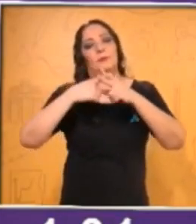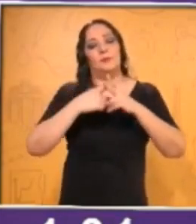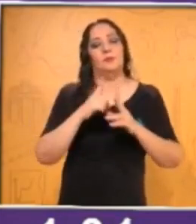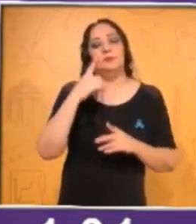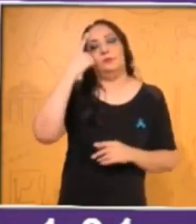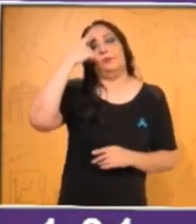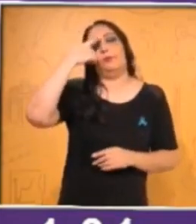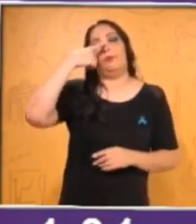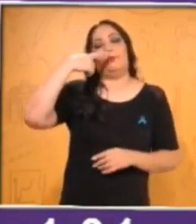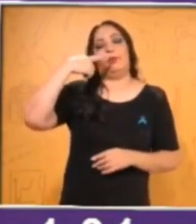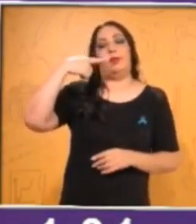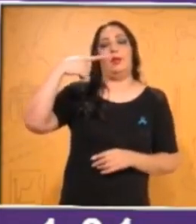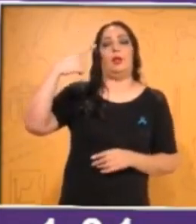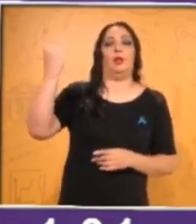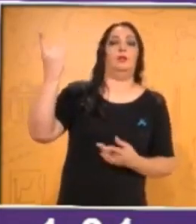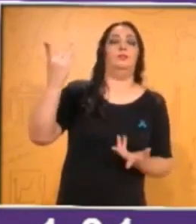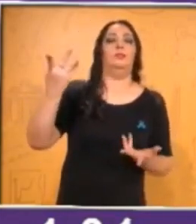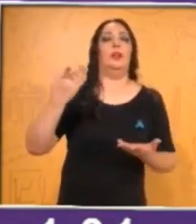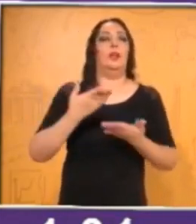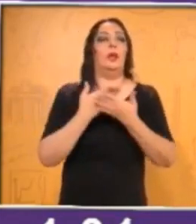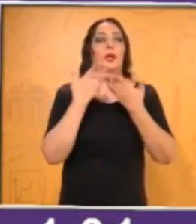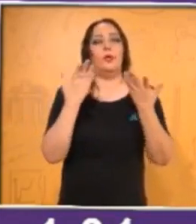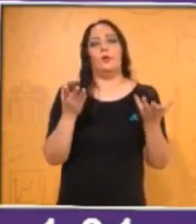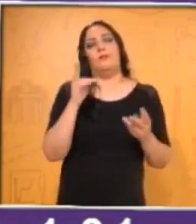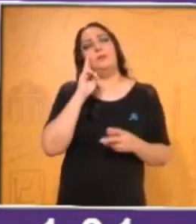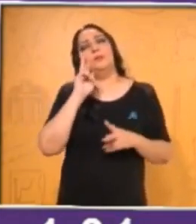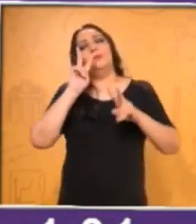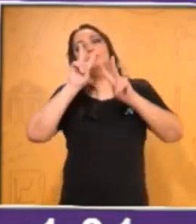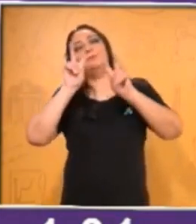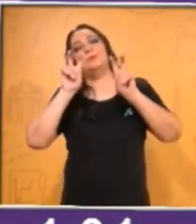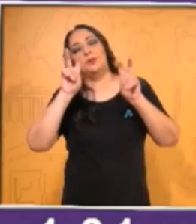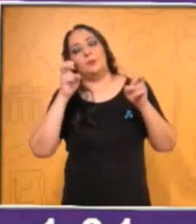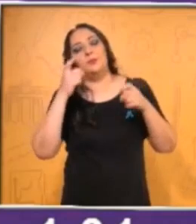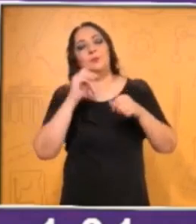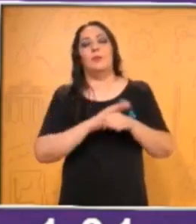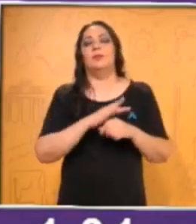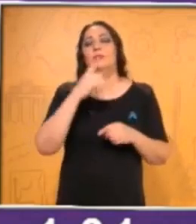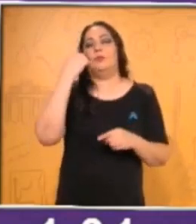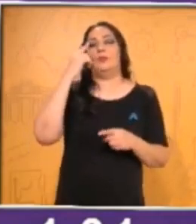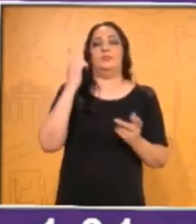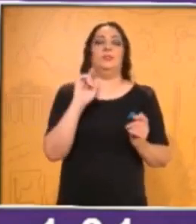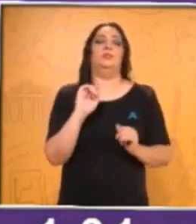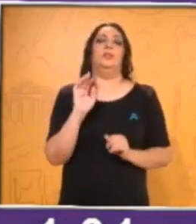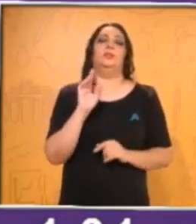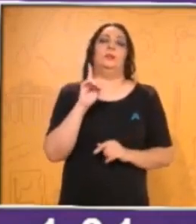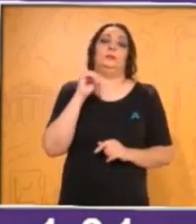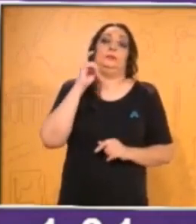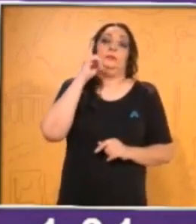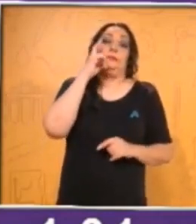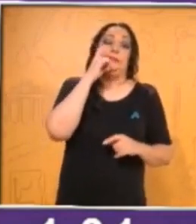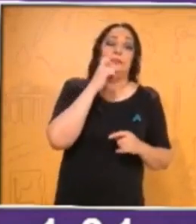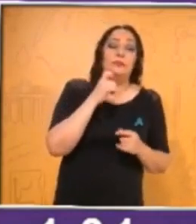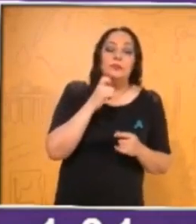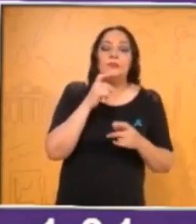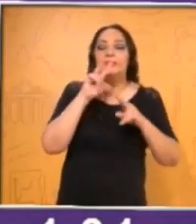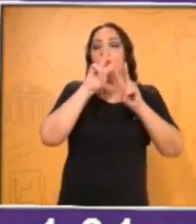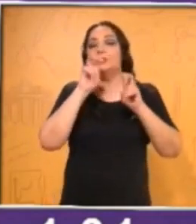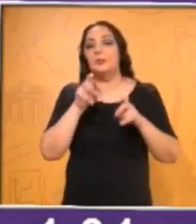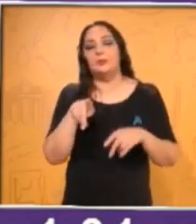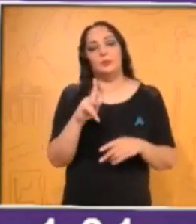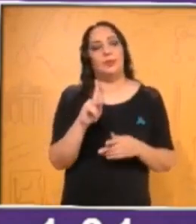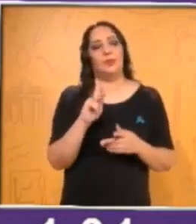Vamos a ponernos un poquito más aquí accesibles con los temas. Estos últimos tres días sí han estado un poquito cargados los temas,